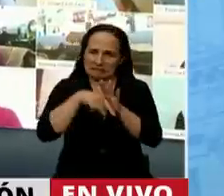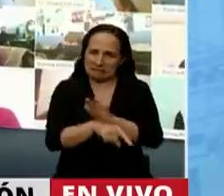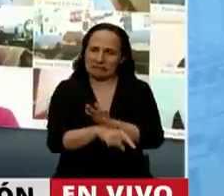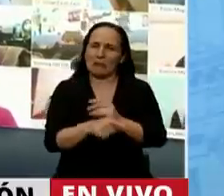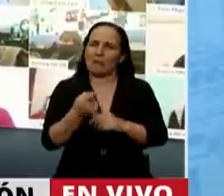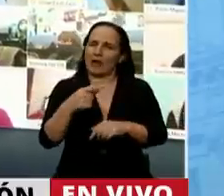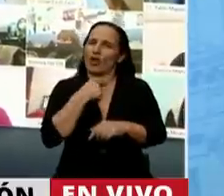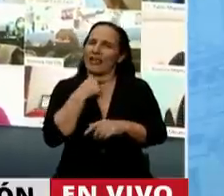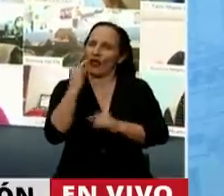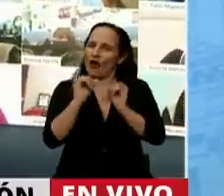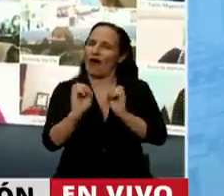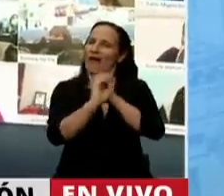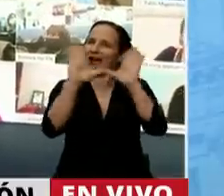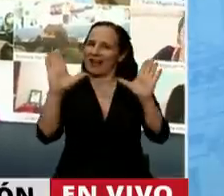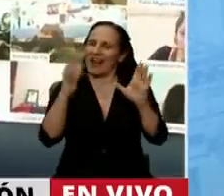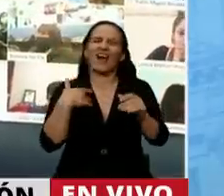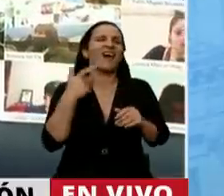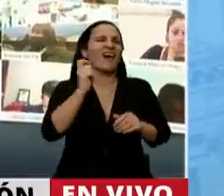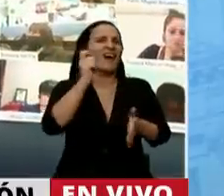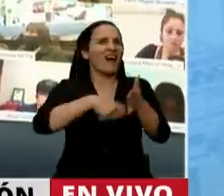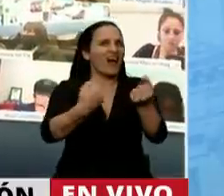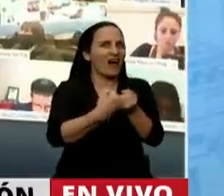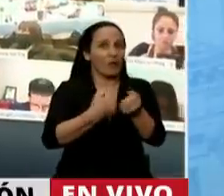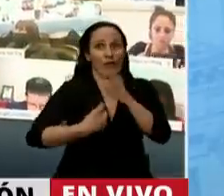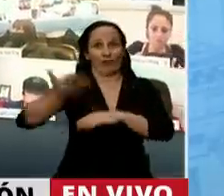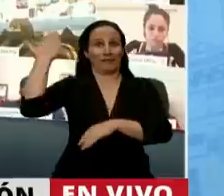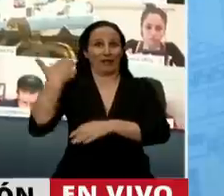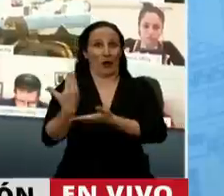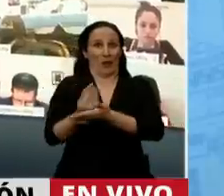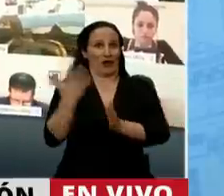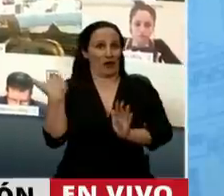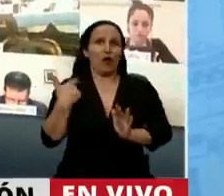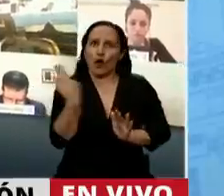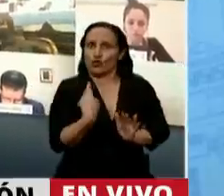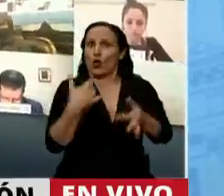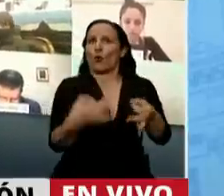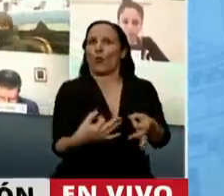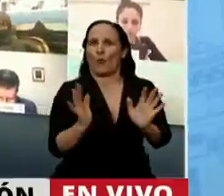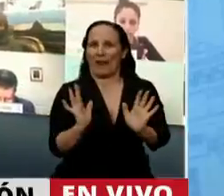y objetivo, que fueron convenios que se hicieron en la gestión anterior y que nosotros los estamos cumpliendo.